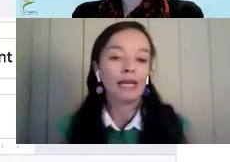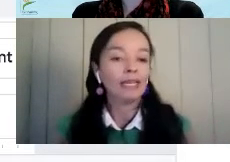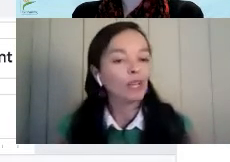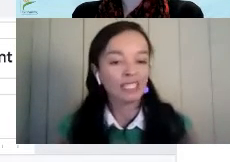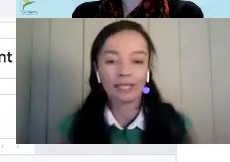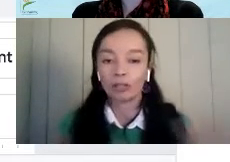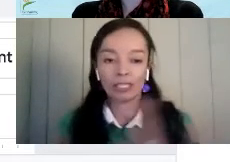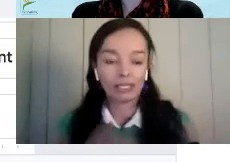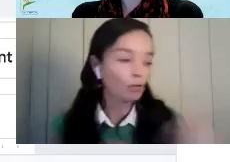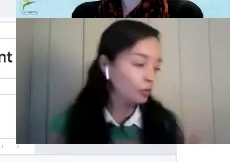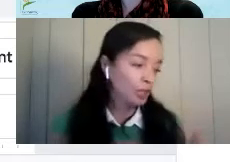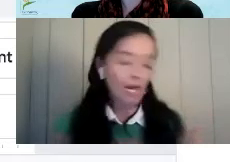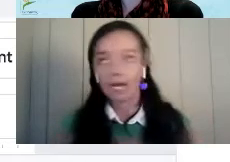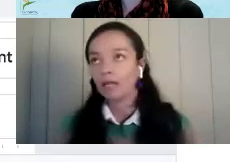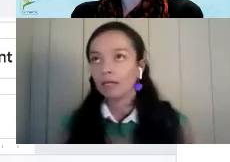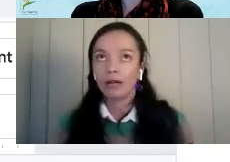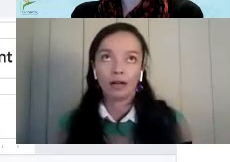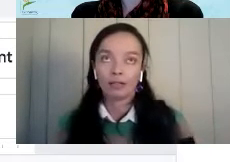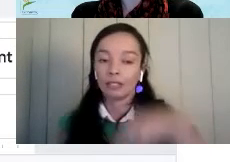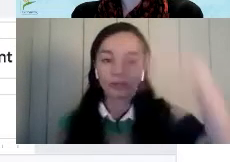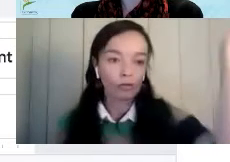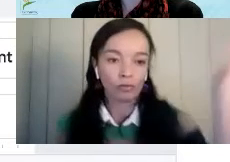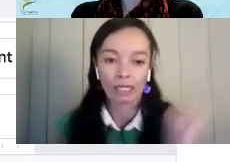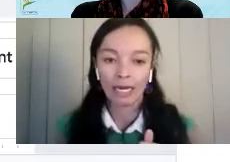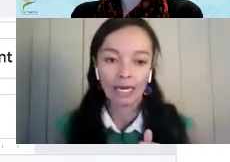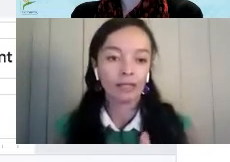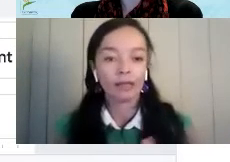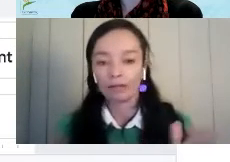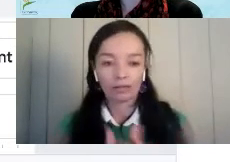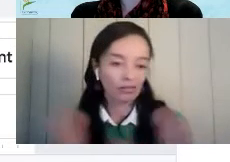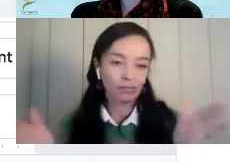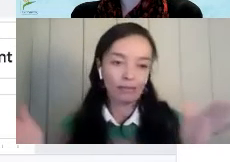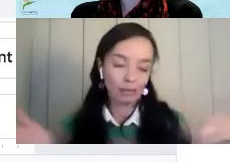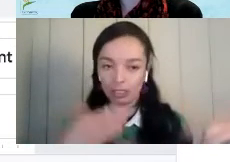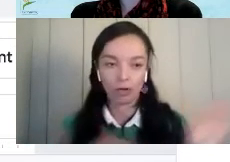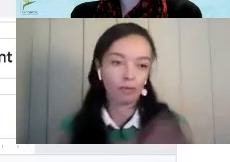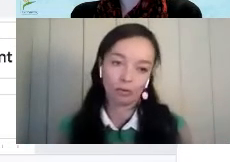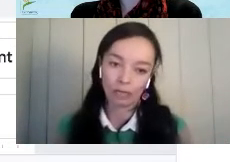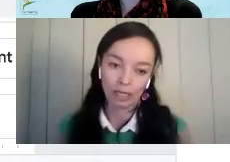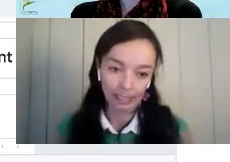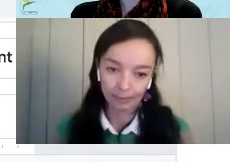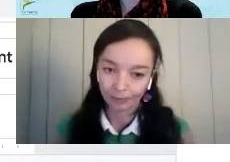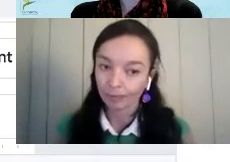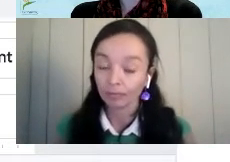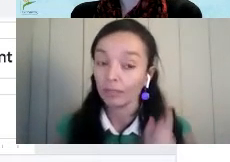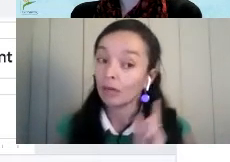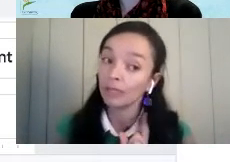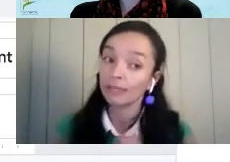Ahí puede ser diez segundos ya, cinco segundos más adelante, menos de cinco minutos al día.